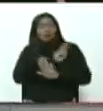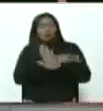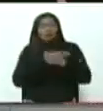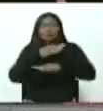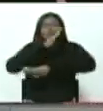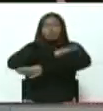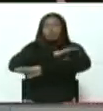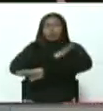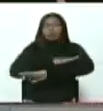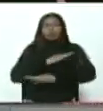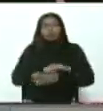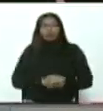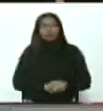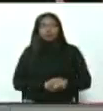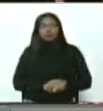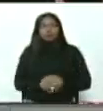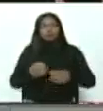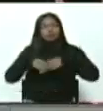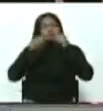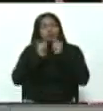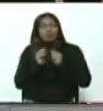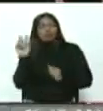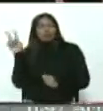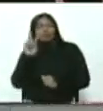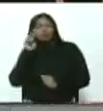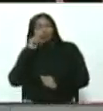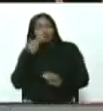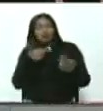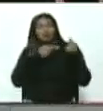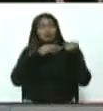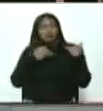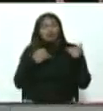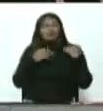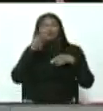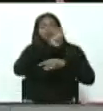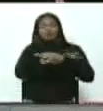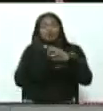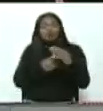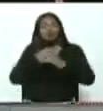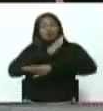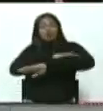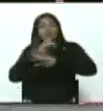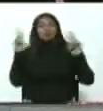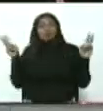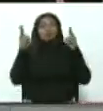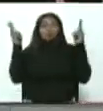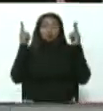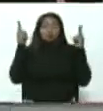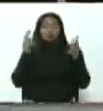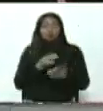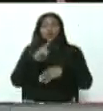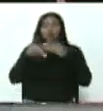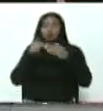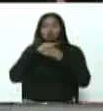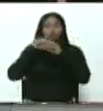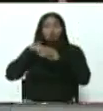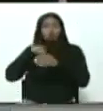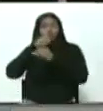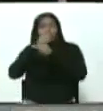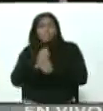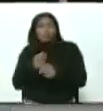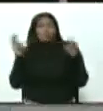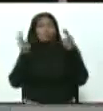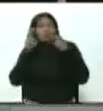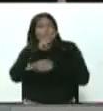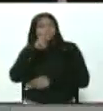moral. Anzoátegui y Venezuela está cargado de fuerza moral de victoria. Lo que nos espera es la gran victoria